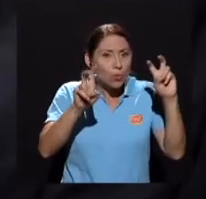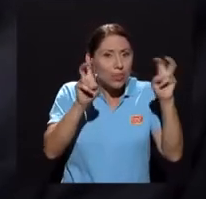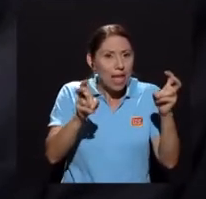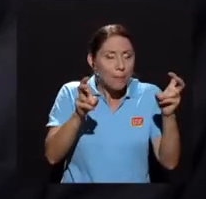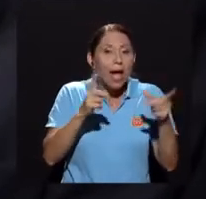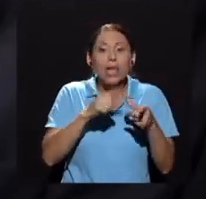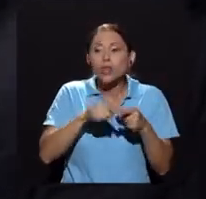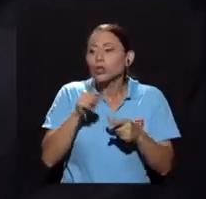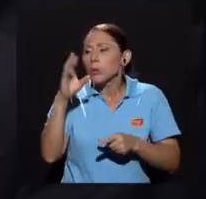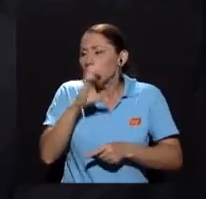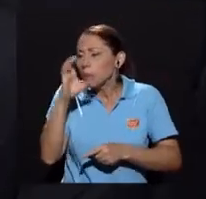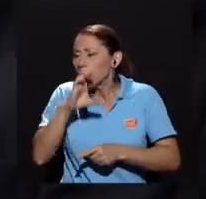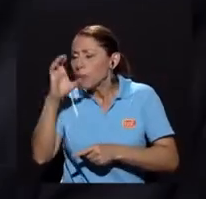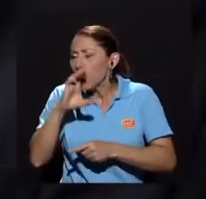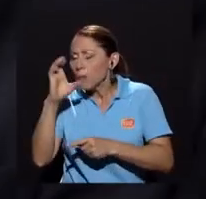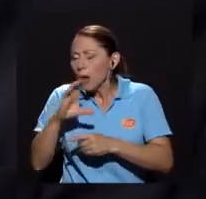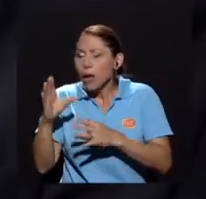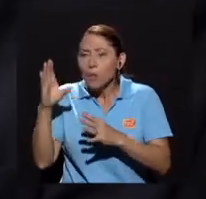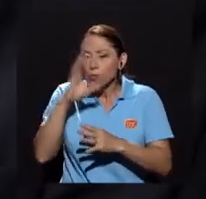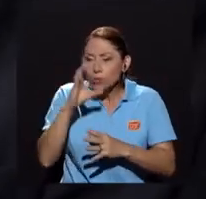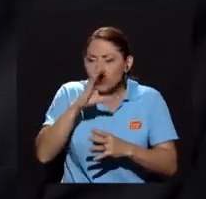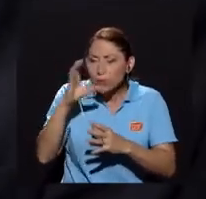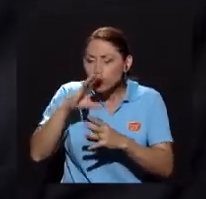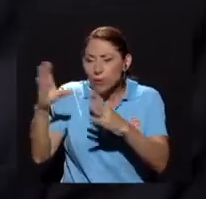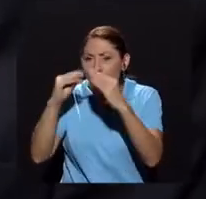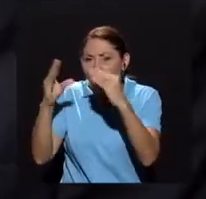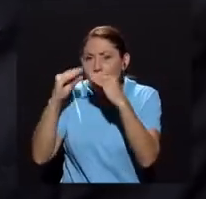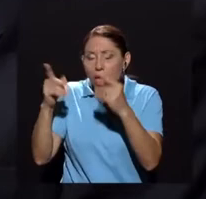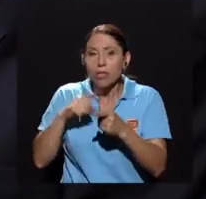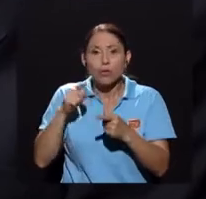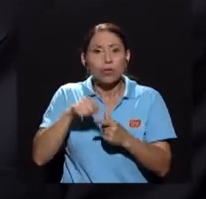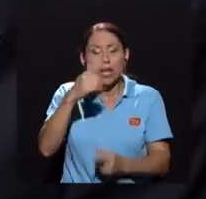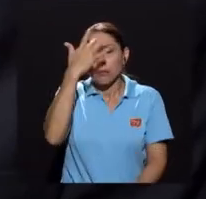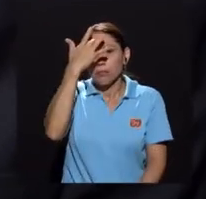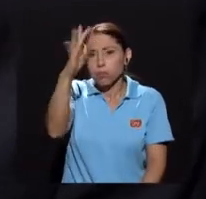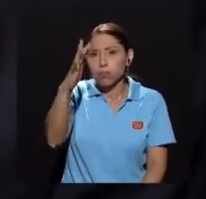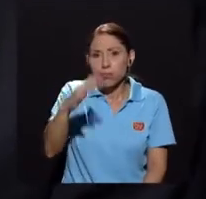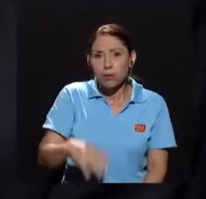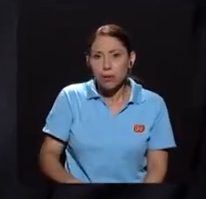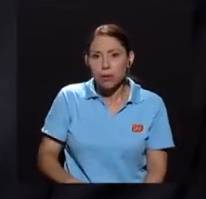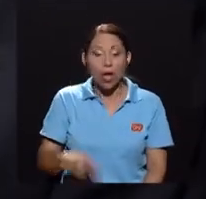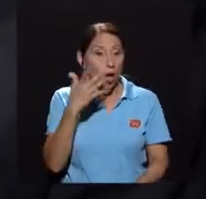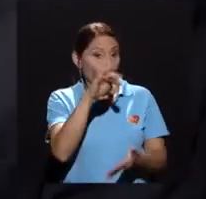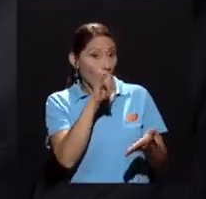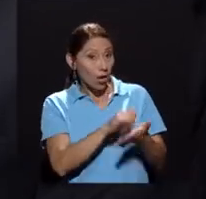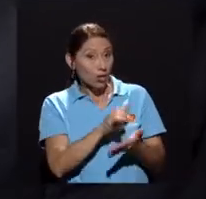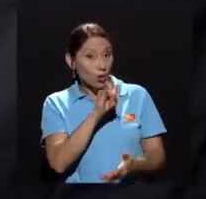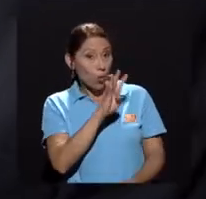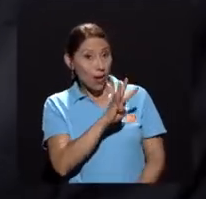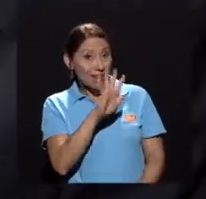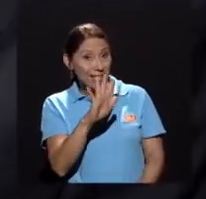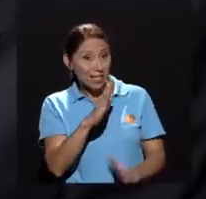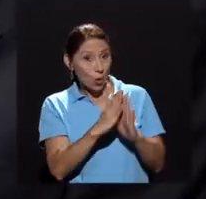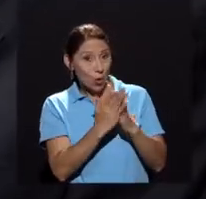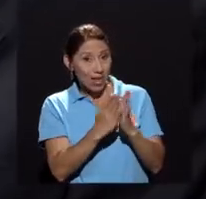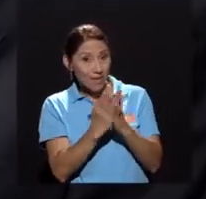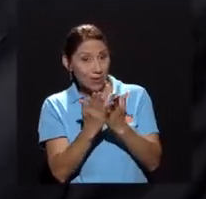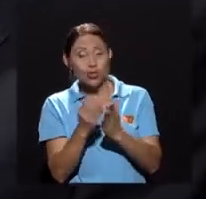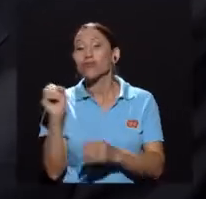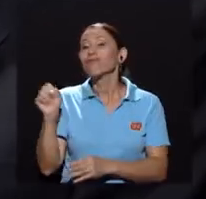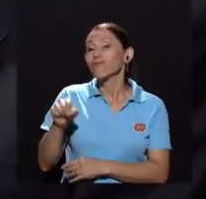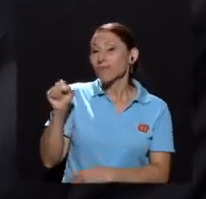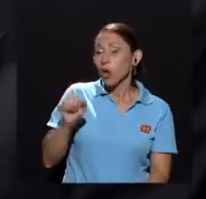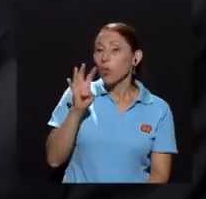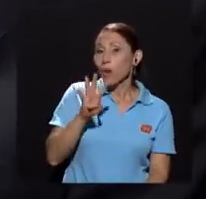en el sistema hombre enciclopédico por eso los 45 libros y hay unos 45 libros que publicará porque cada libro es